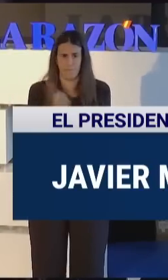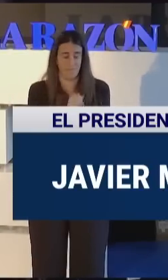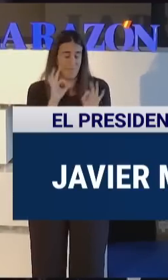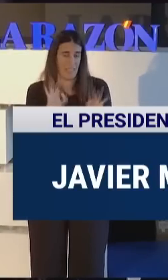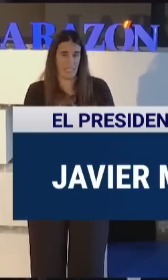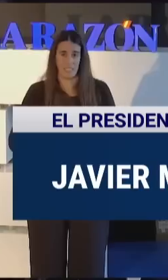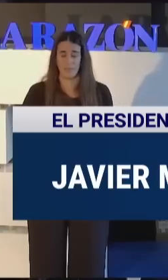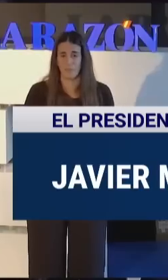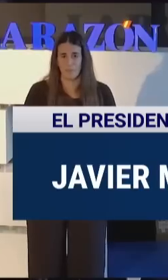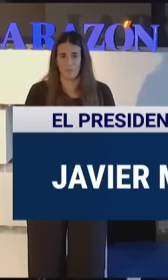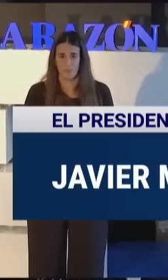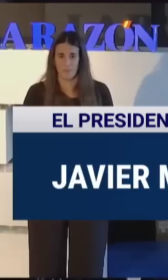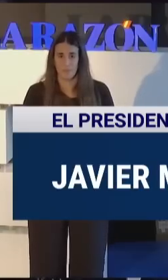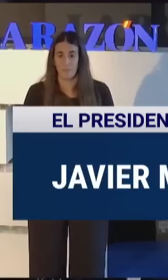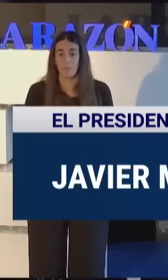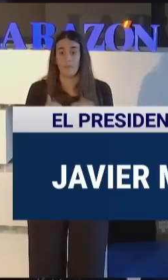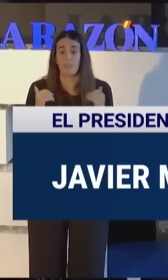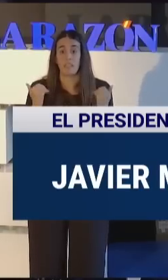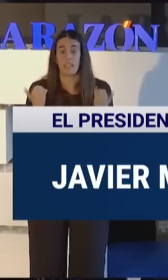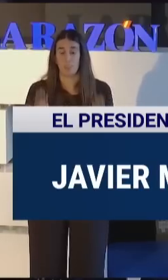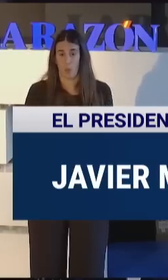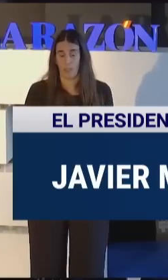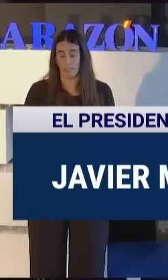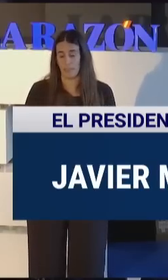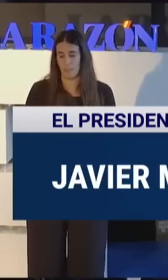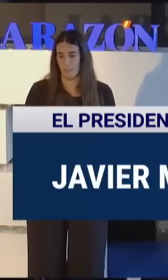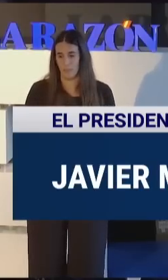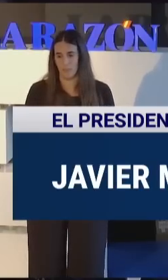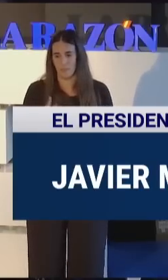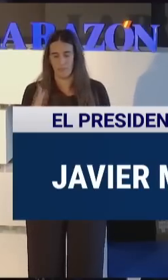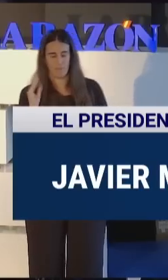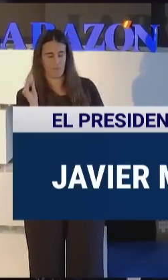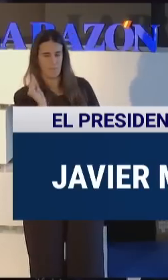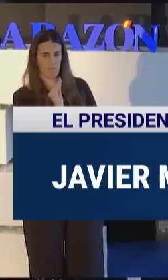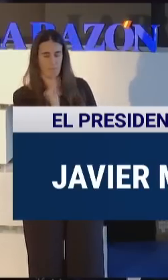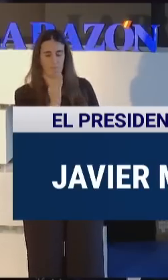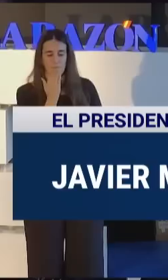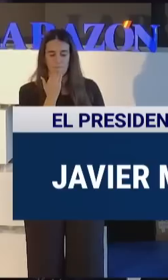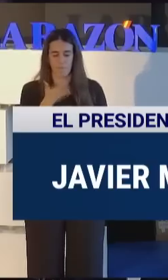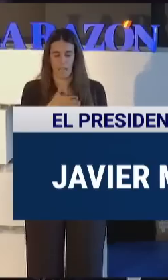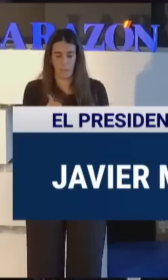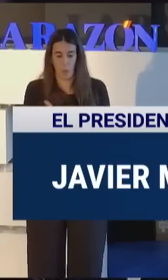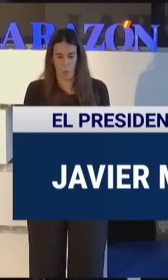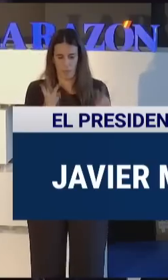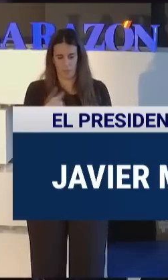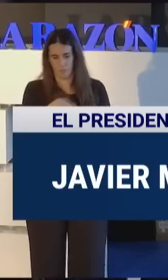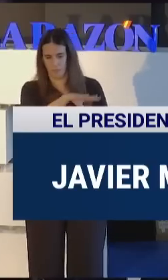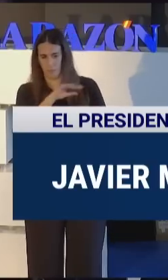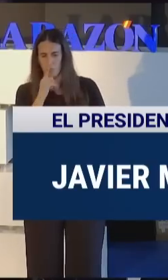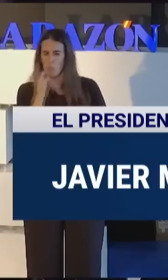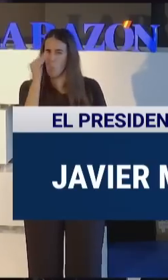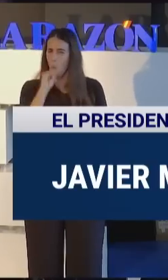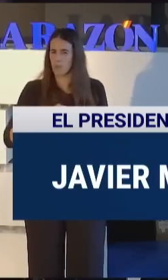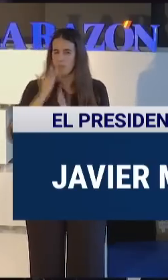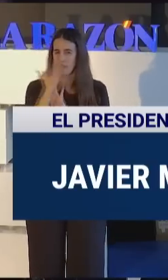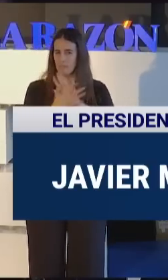eso. Entonces, siendo esto el liberalismo libertario, tú has dicho muchas veces, y creo que es